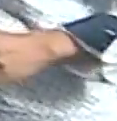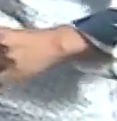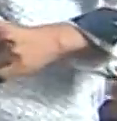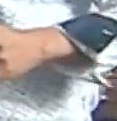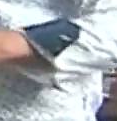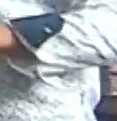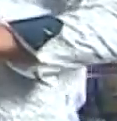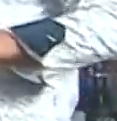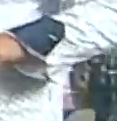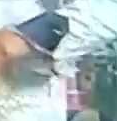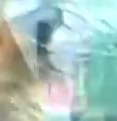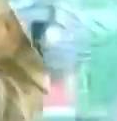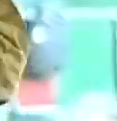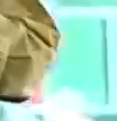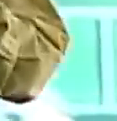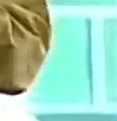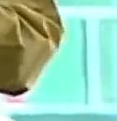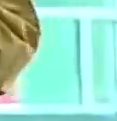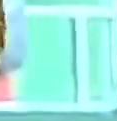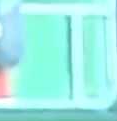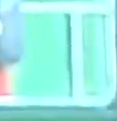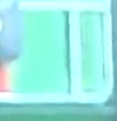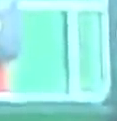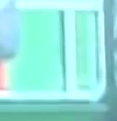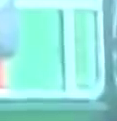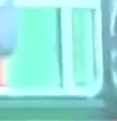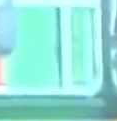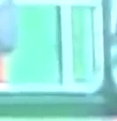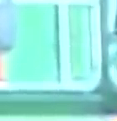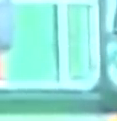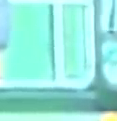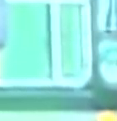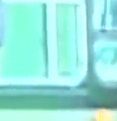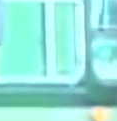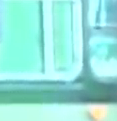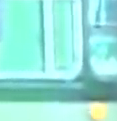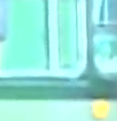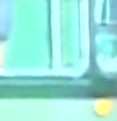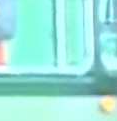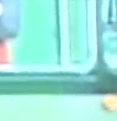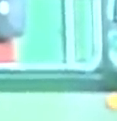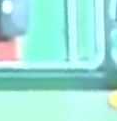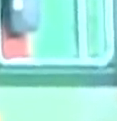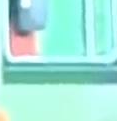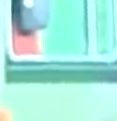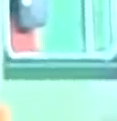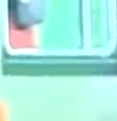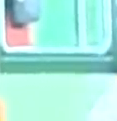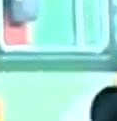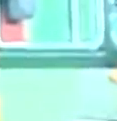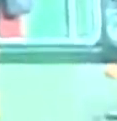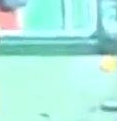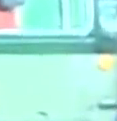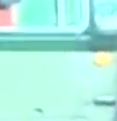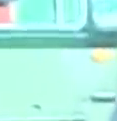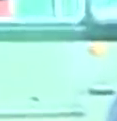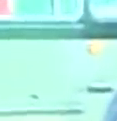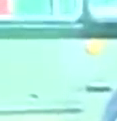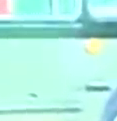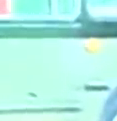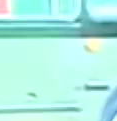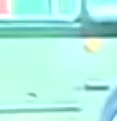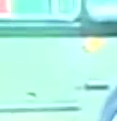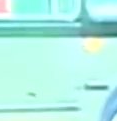Me contaron los abuelos que hace tiempo navegaba el Necesán una